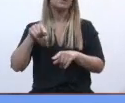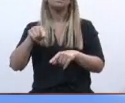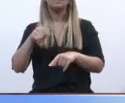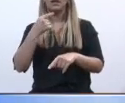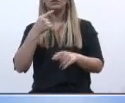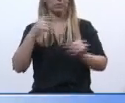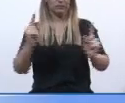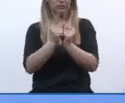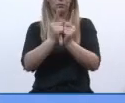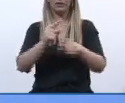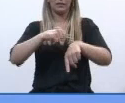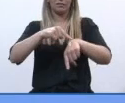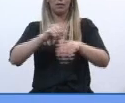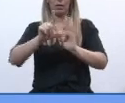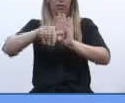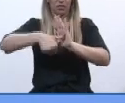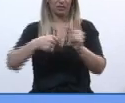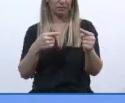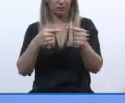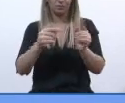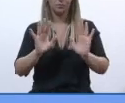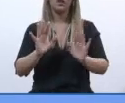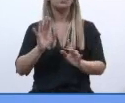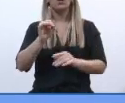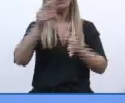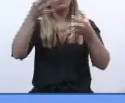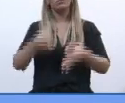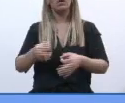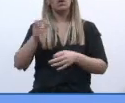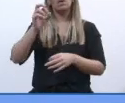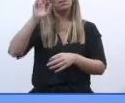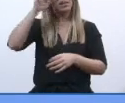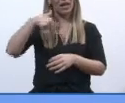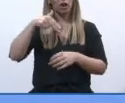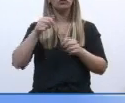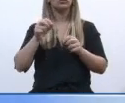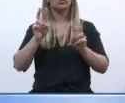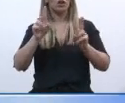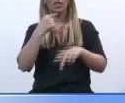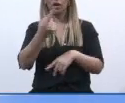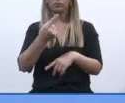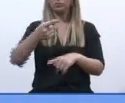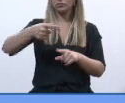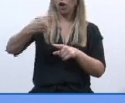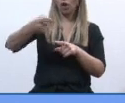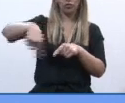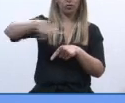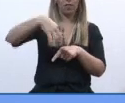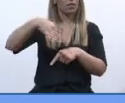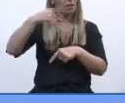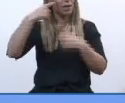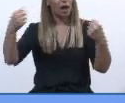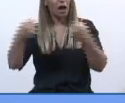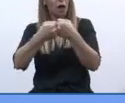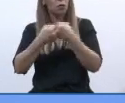voy a resumir porque me voy quedando sin tiempo, pero decía Perón, los hombres se deben poner de acuerdo en la